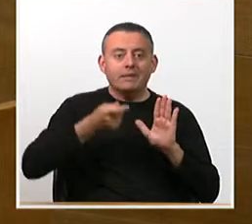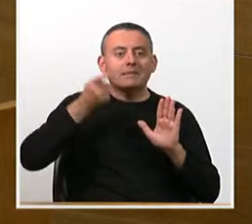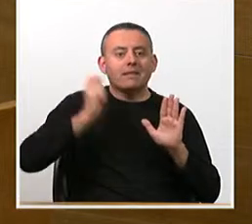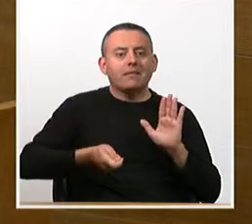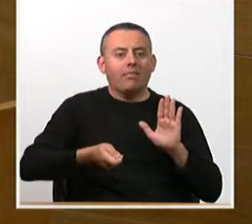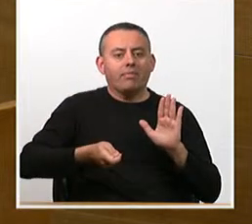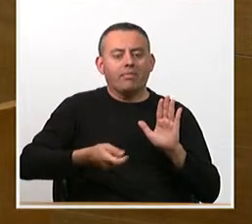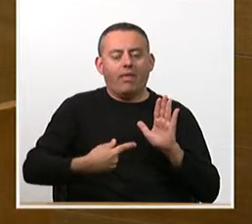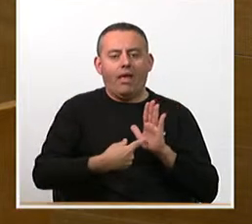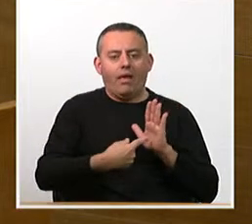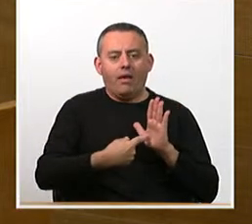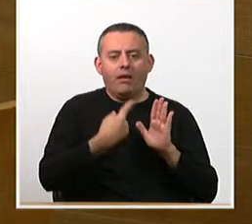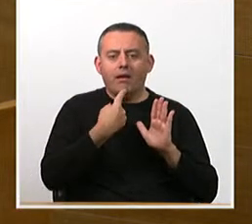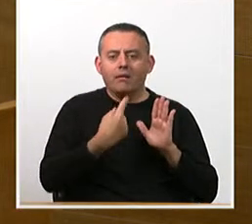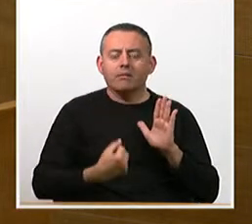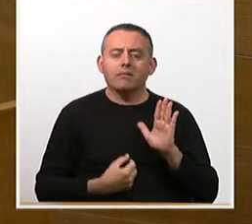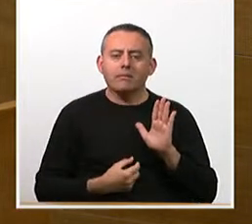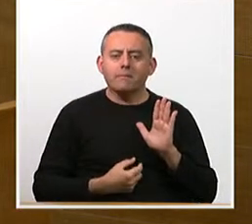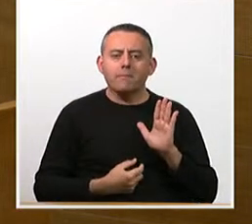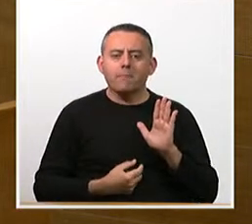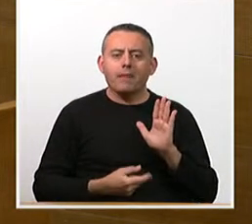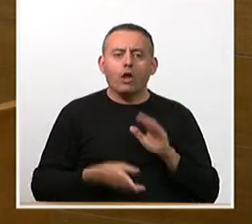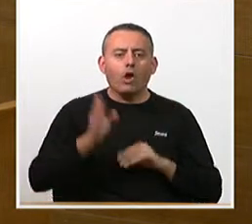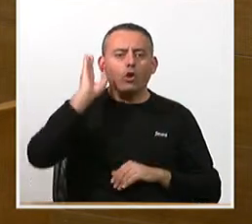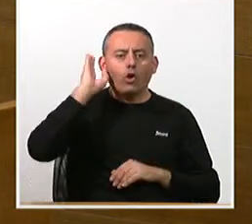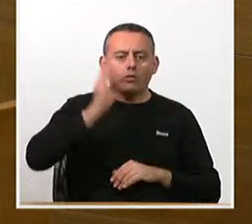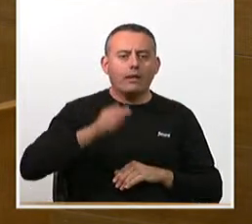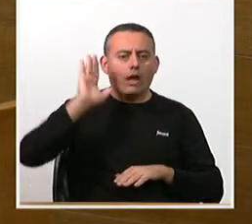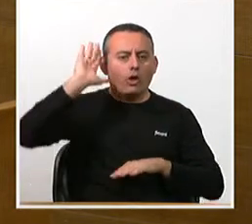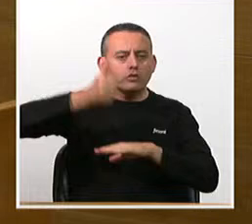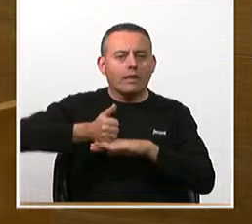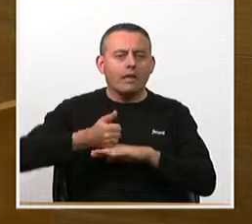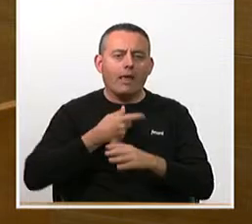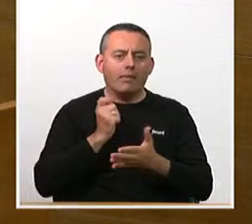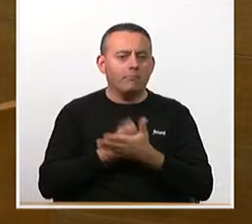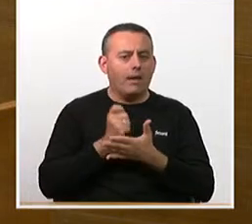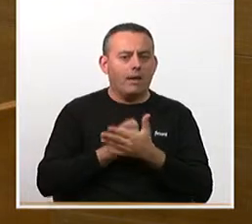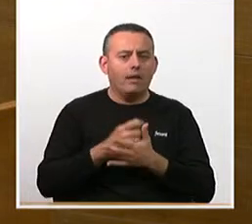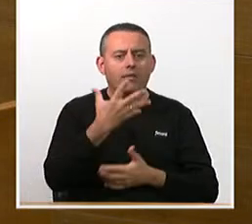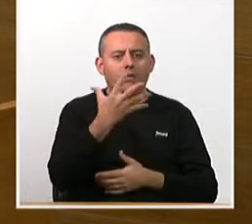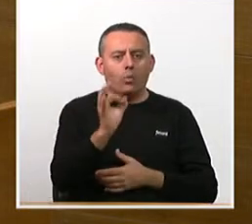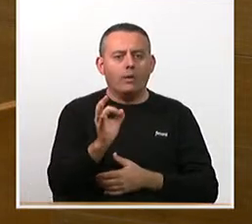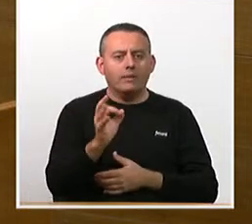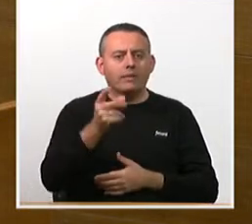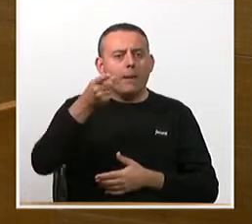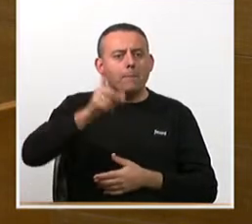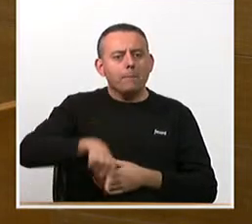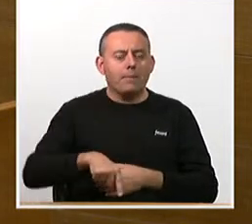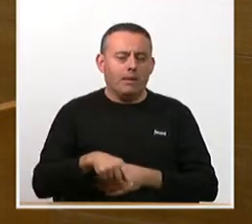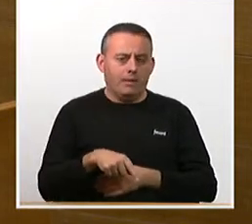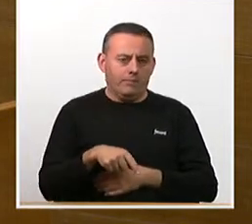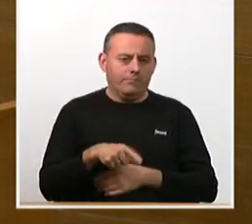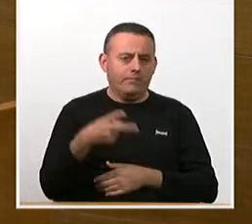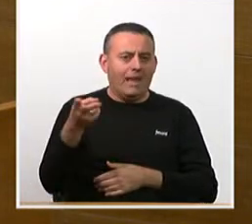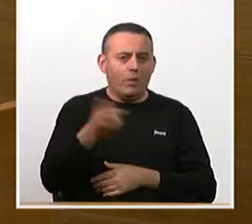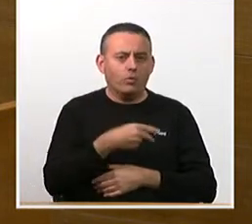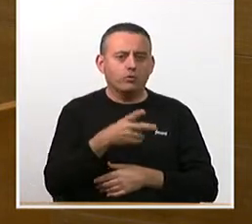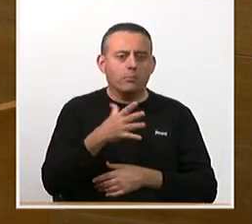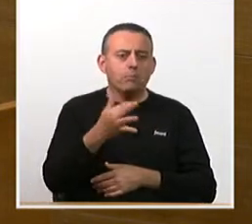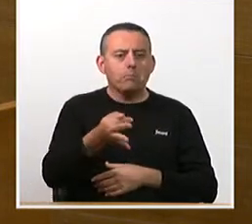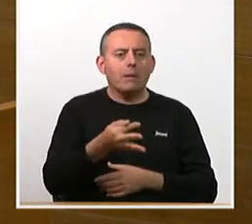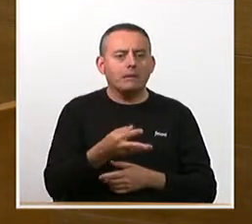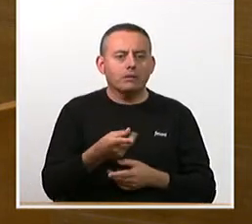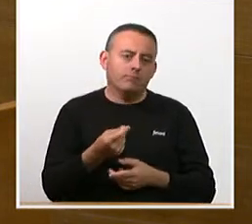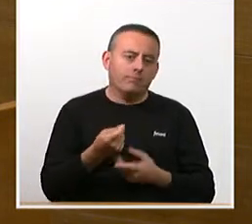donde se se condena a esta consellería a el pago de 50.000 más costas por las peleas que ustedes tuvieron dentro de sus